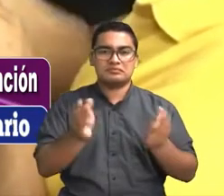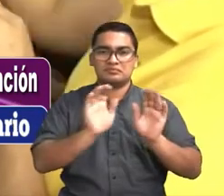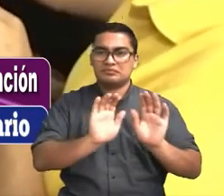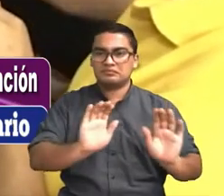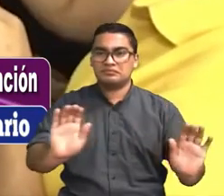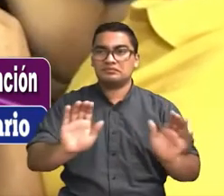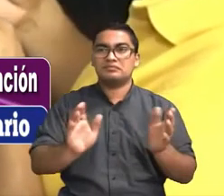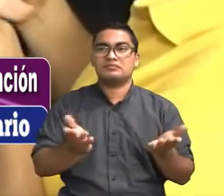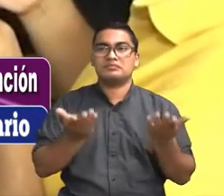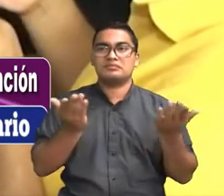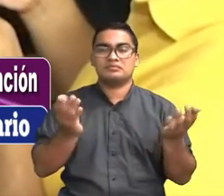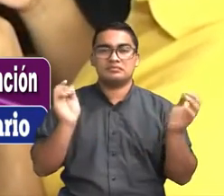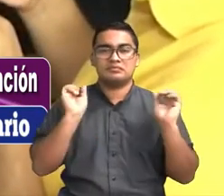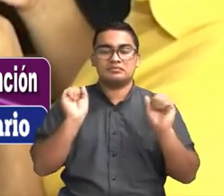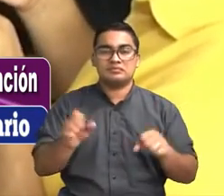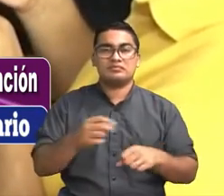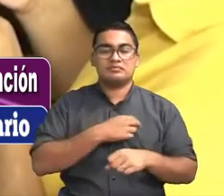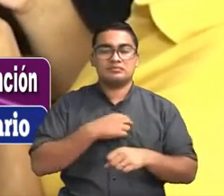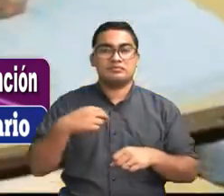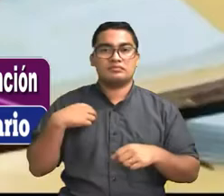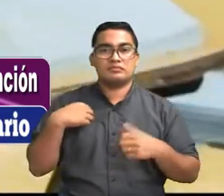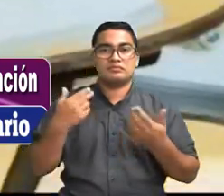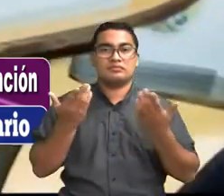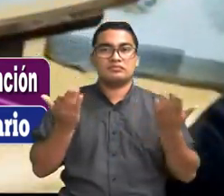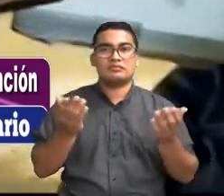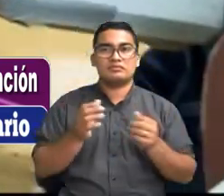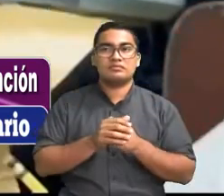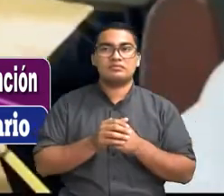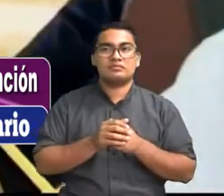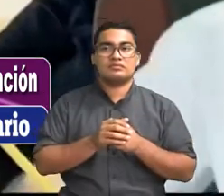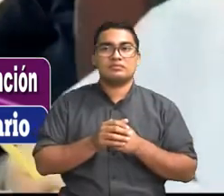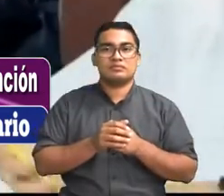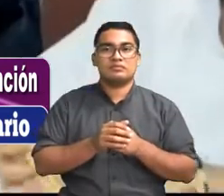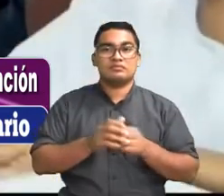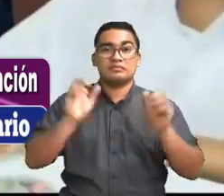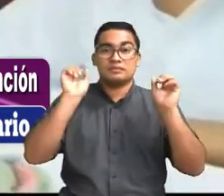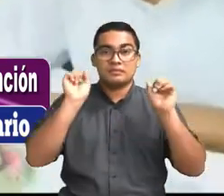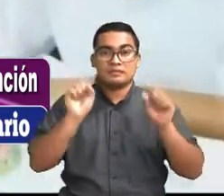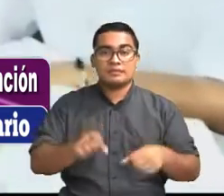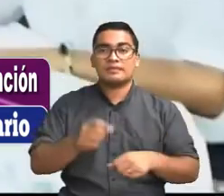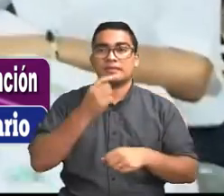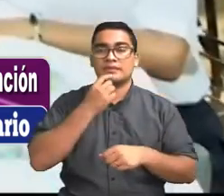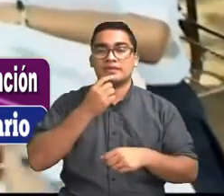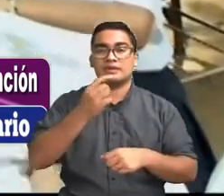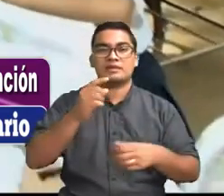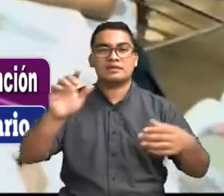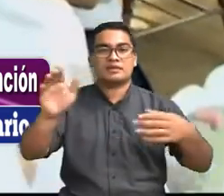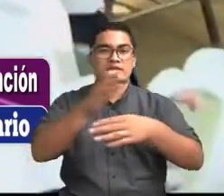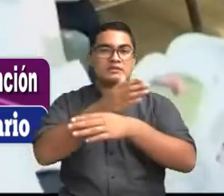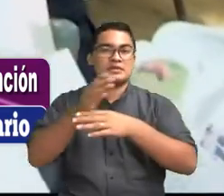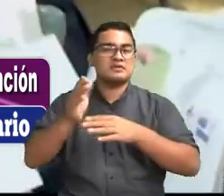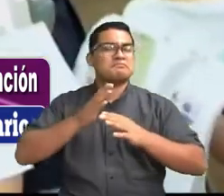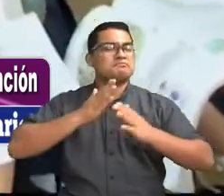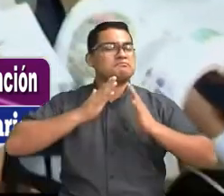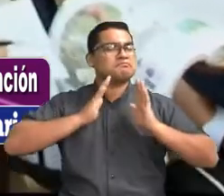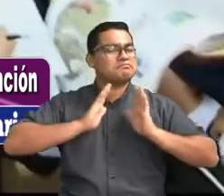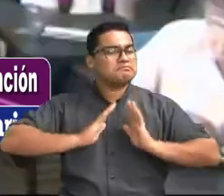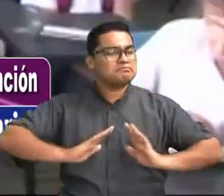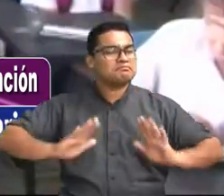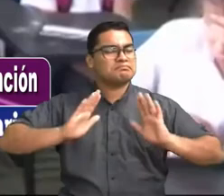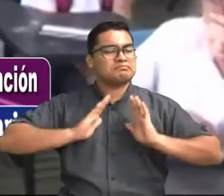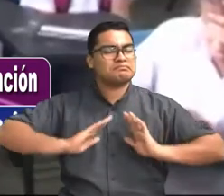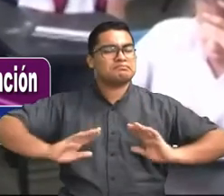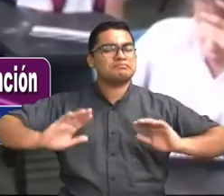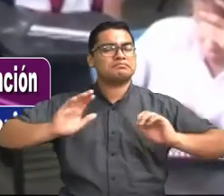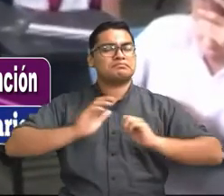niñez para claro. que puedan desarrollar, digamos, desarrollarse en espacios más tranquilos.